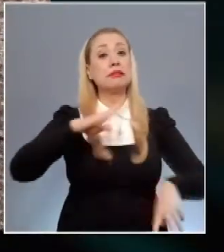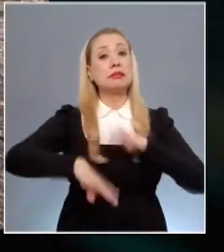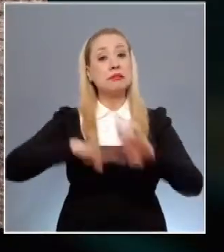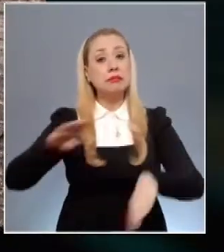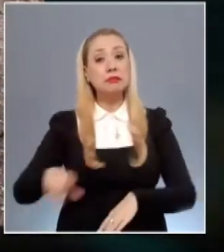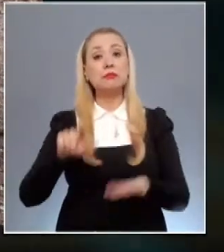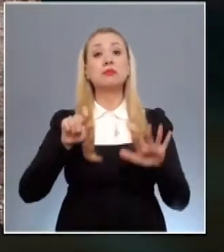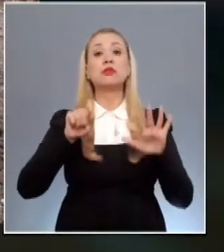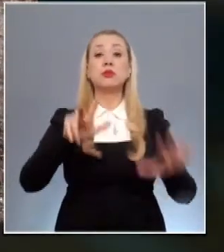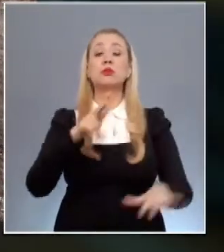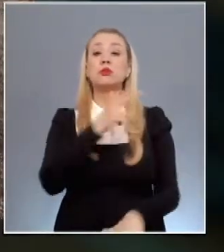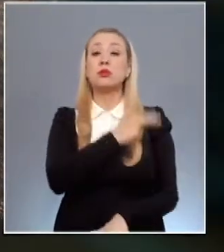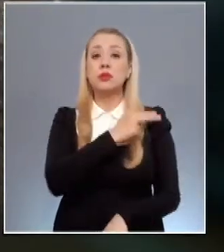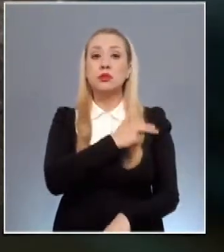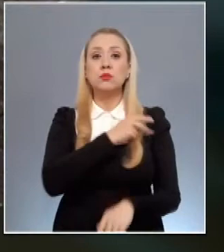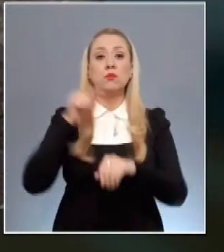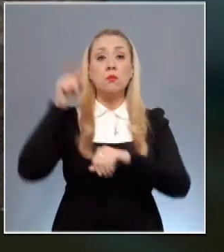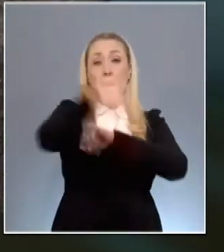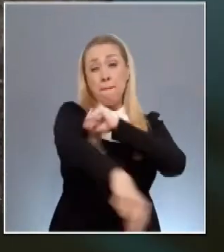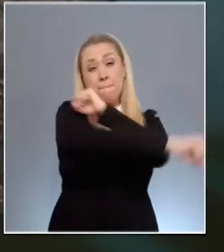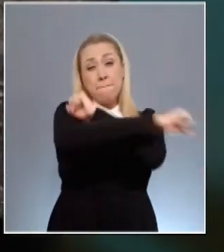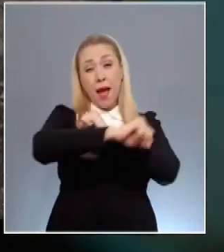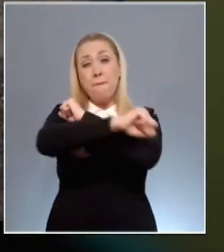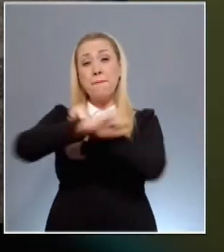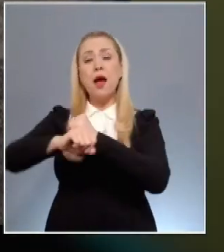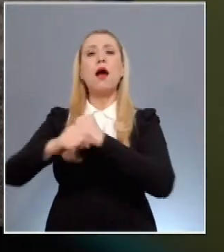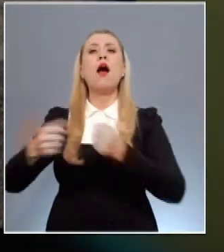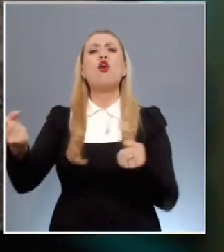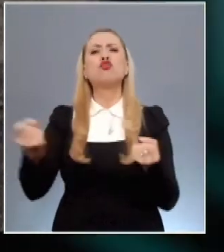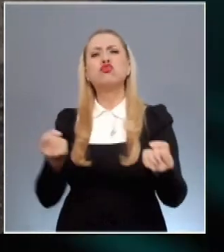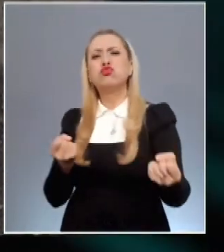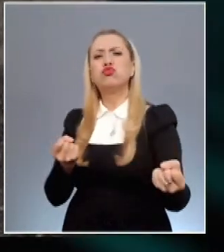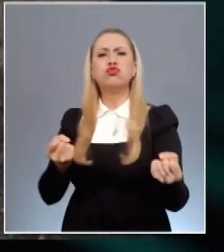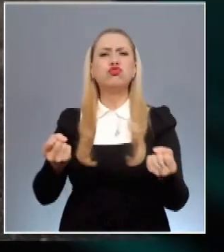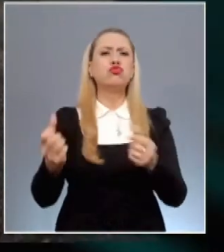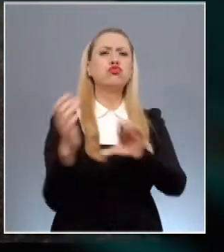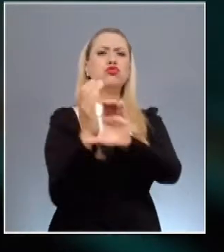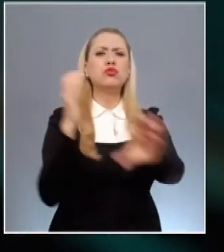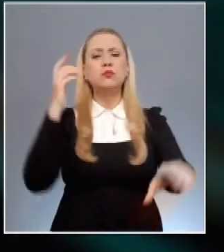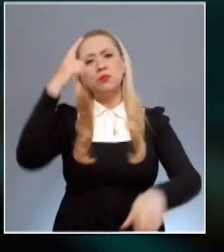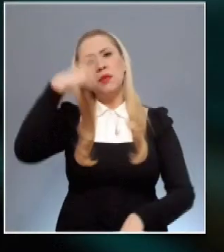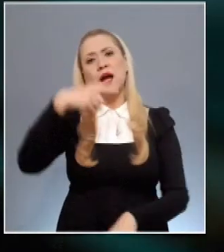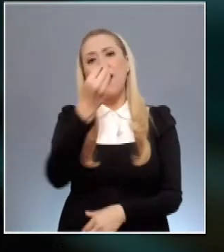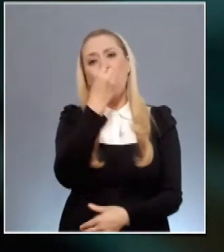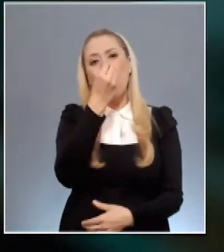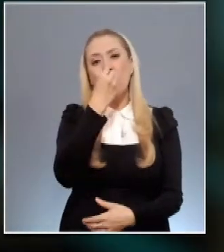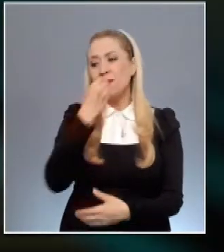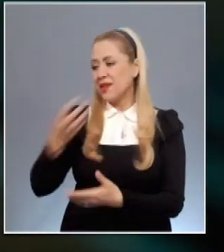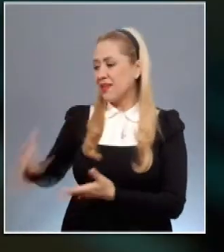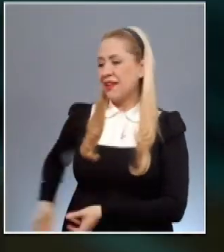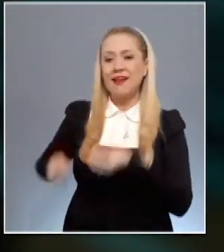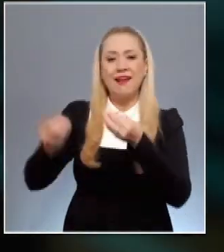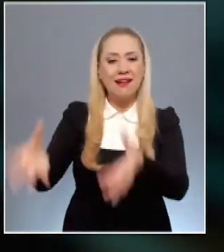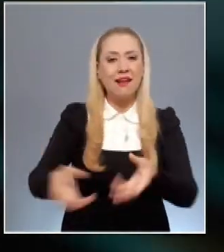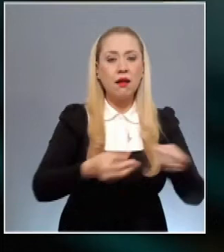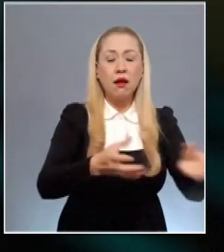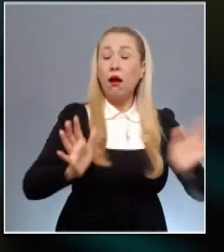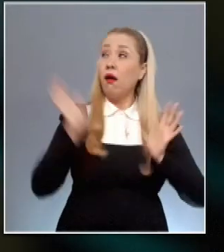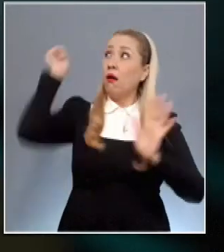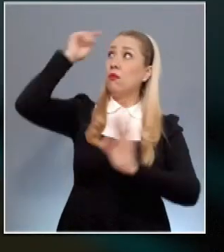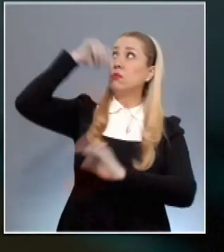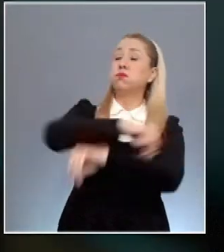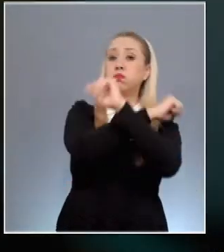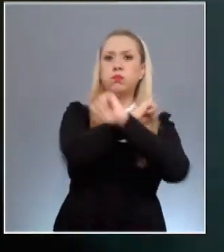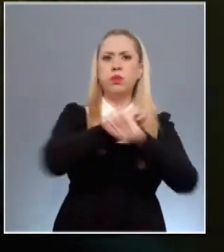ataque con misiles contra un convoy humanitario en Zaporizhia, de acuerdo con el jefe de la administración militar de esa región,